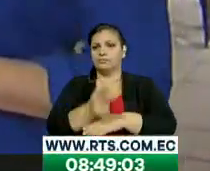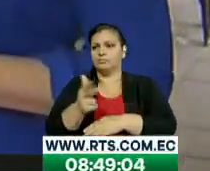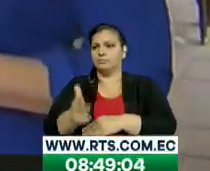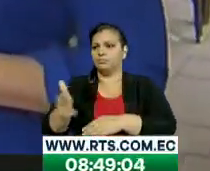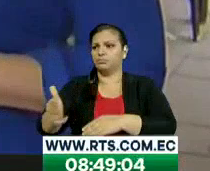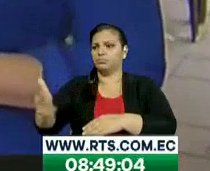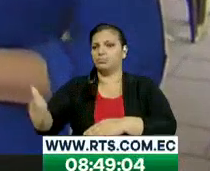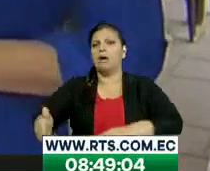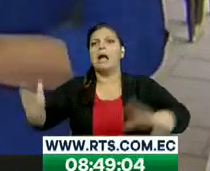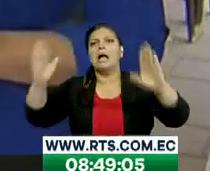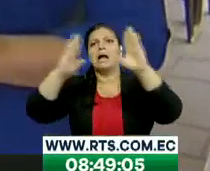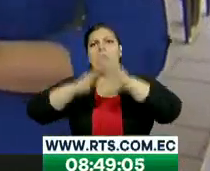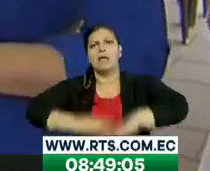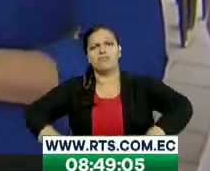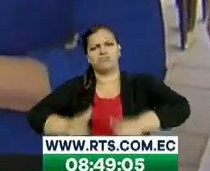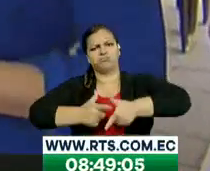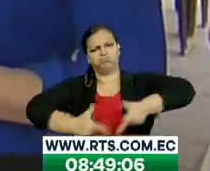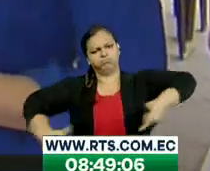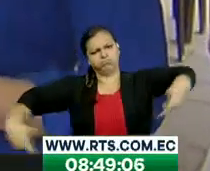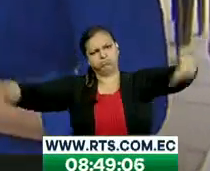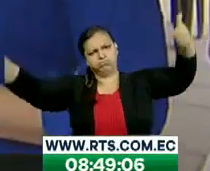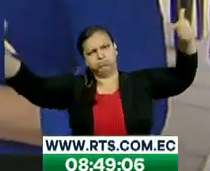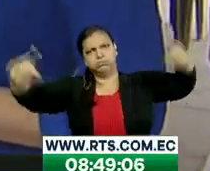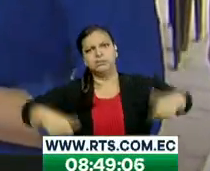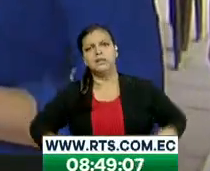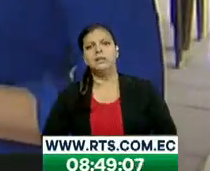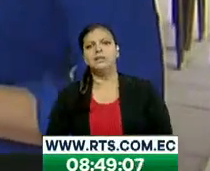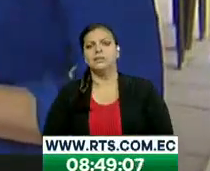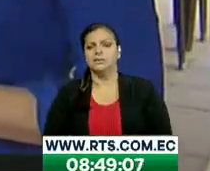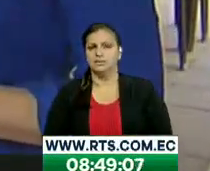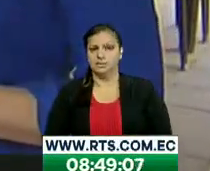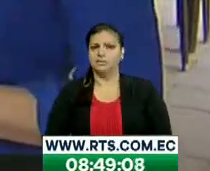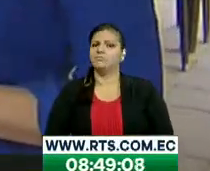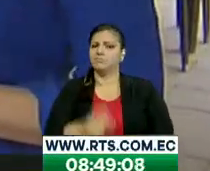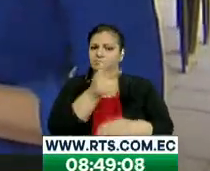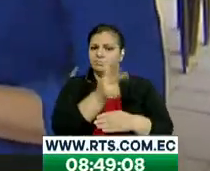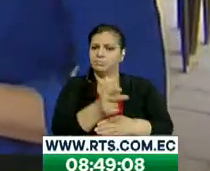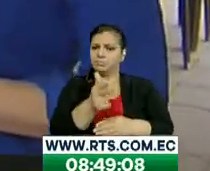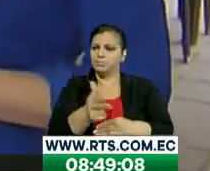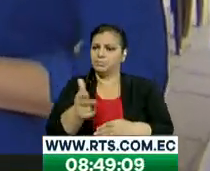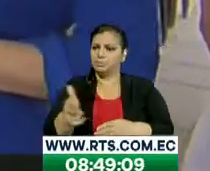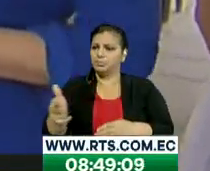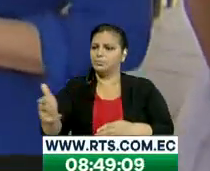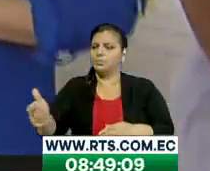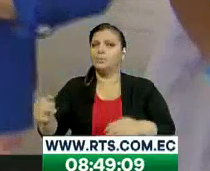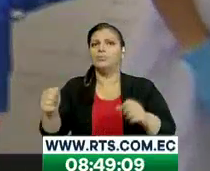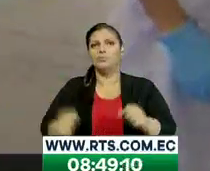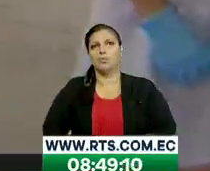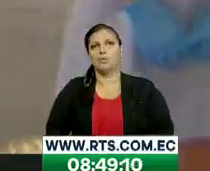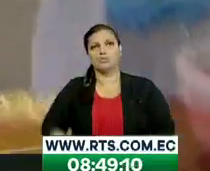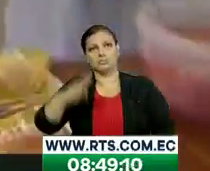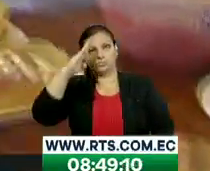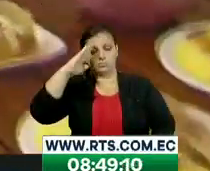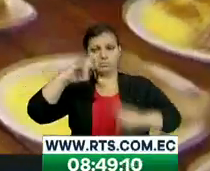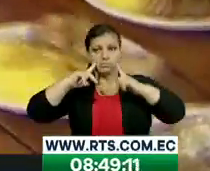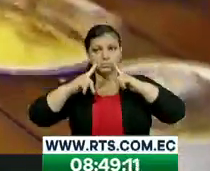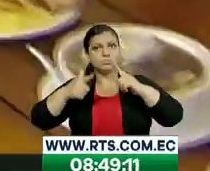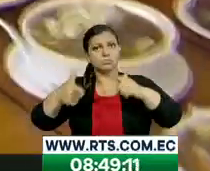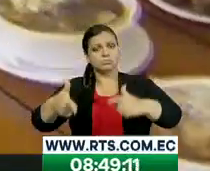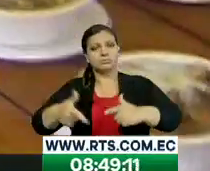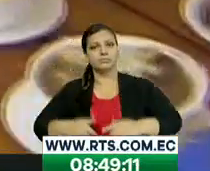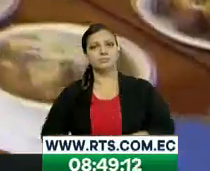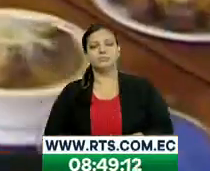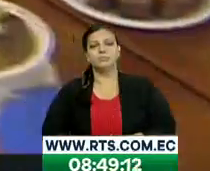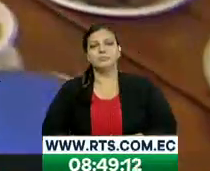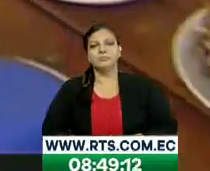más de 800 parqueaderos aquí esperando para todos los usuarios, que tienen toda la accesibilidad, también varios ingresos, donde pues se